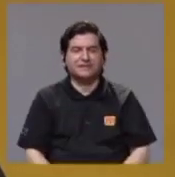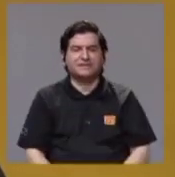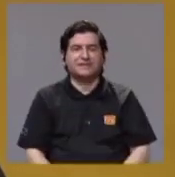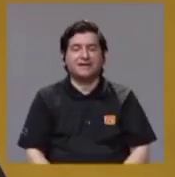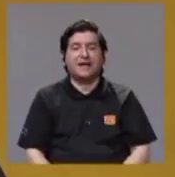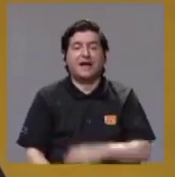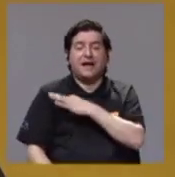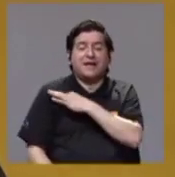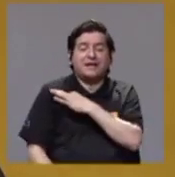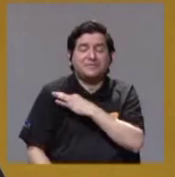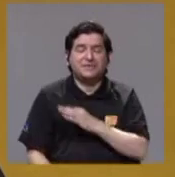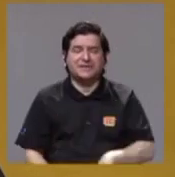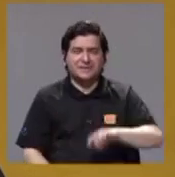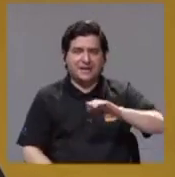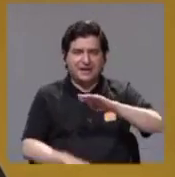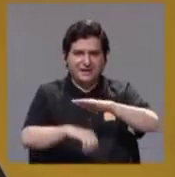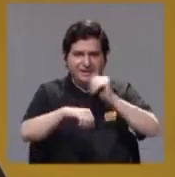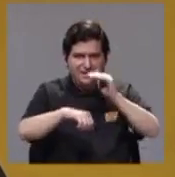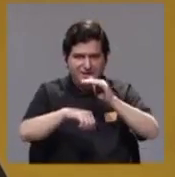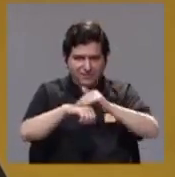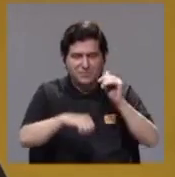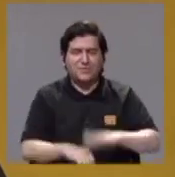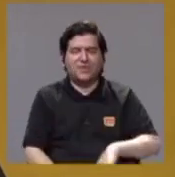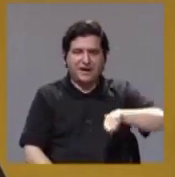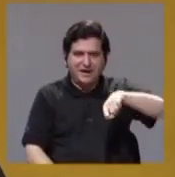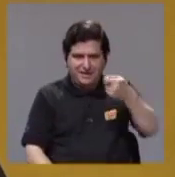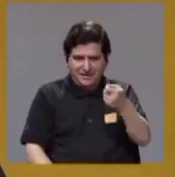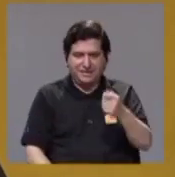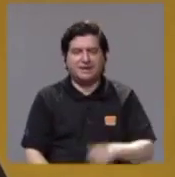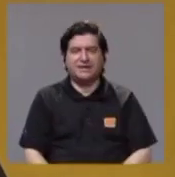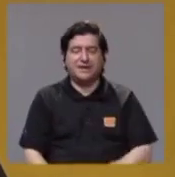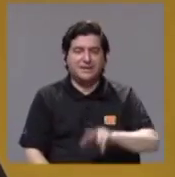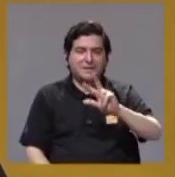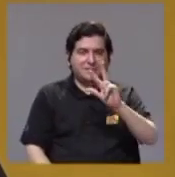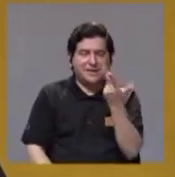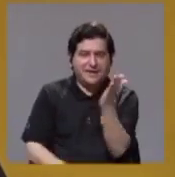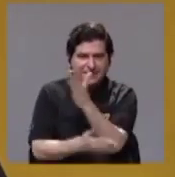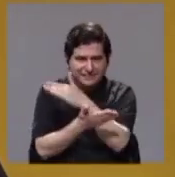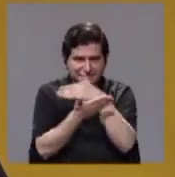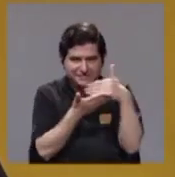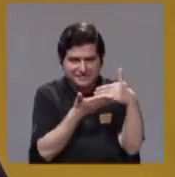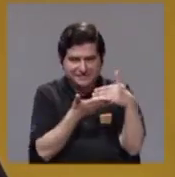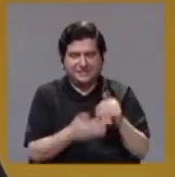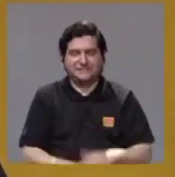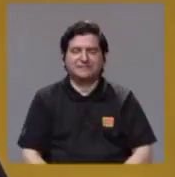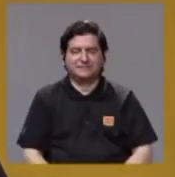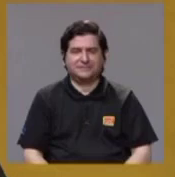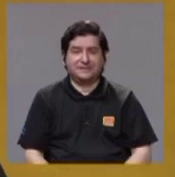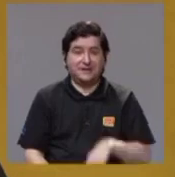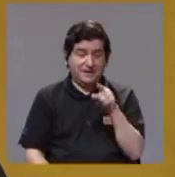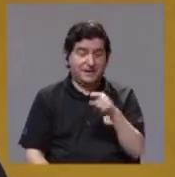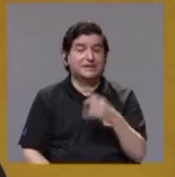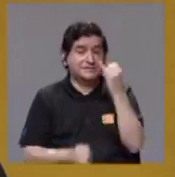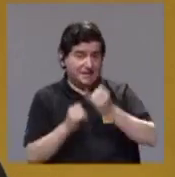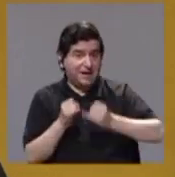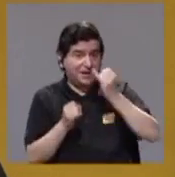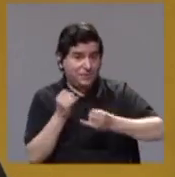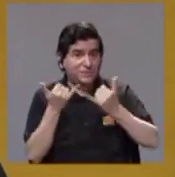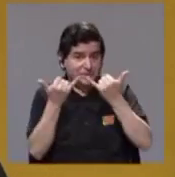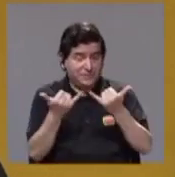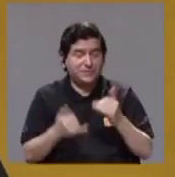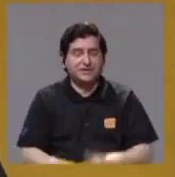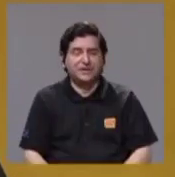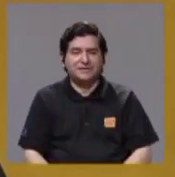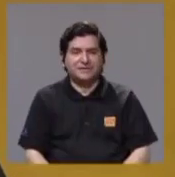Vamos a invitar al canal a que nos regrese para el tercer segmento, que será el